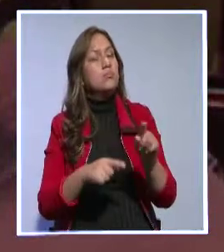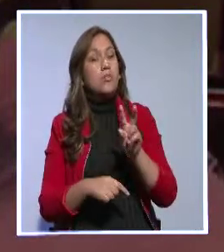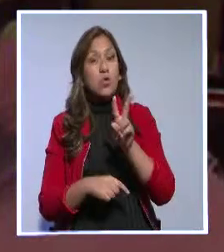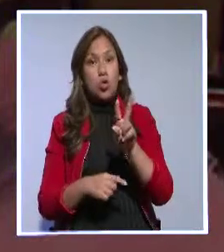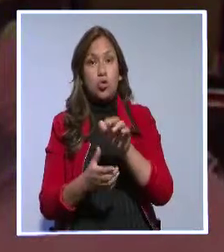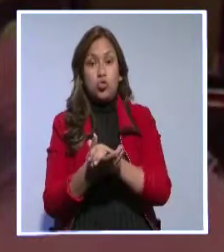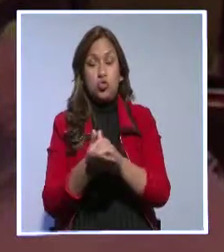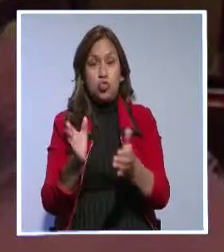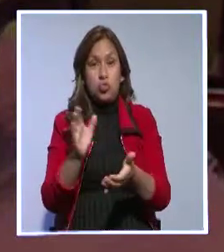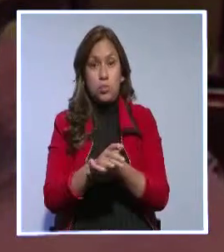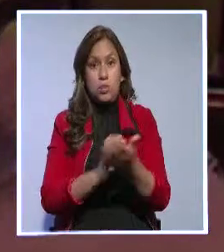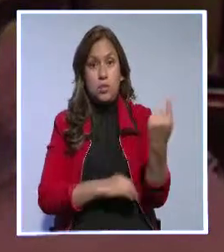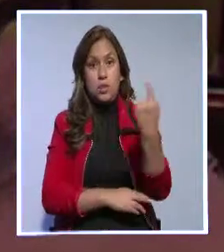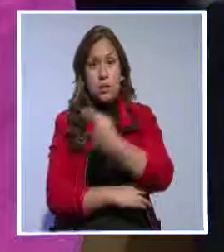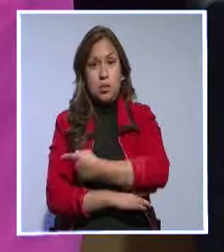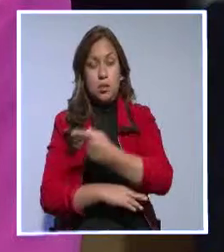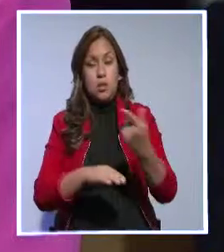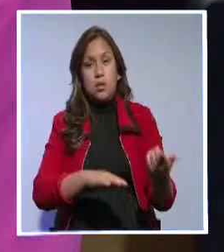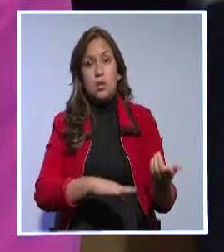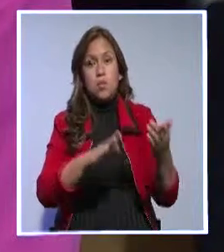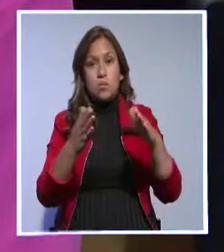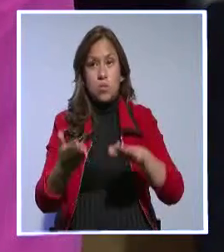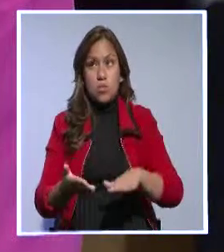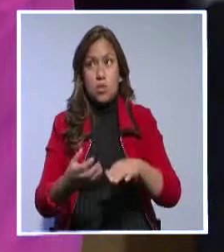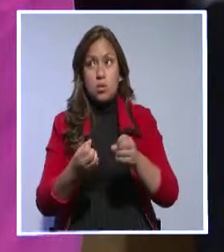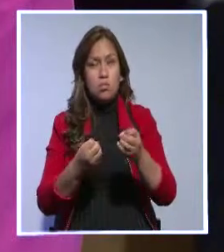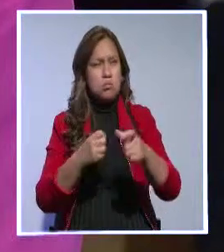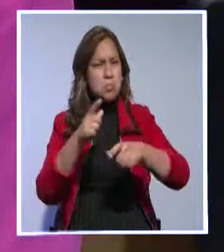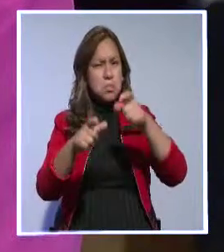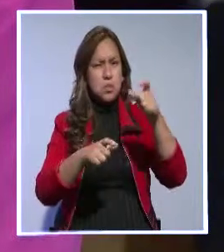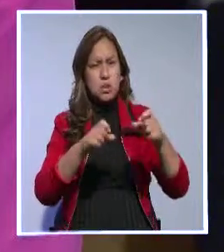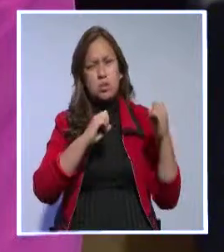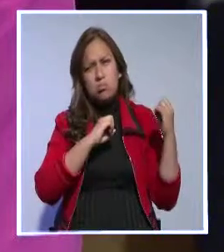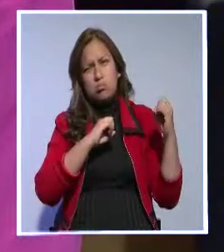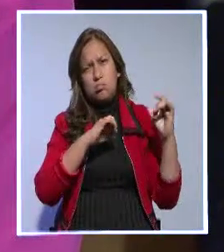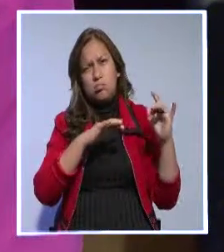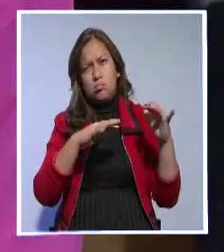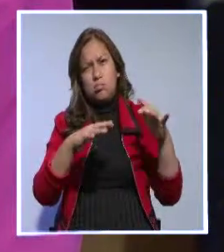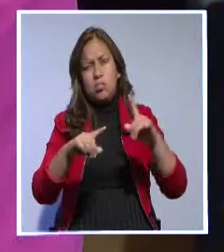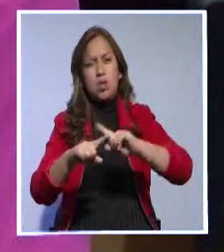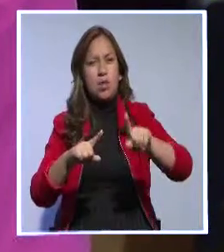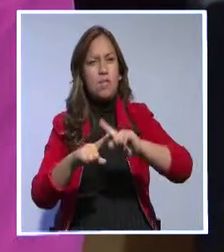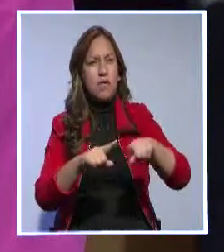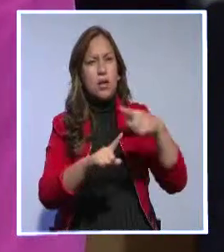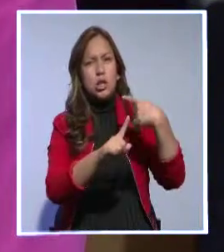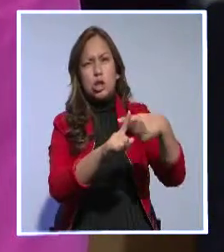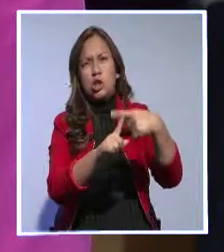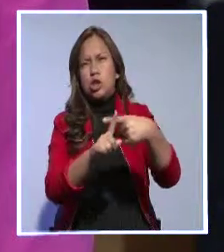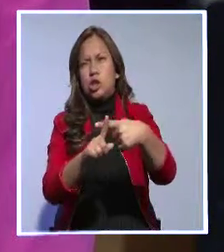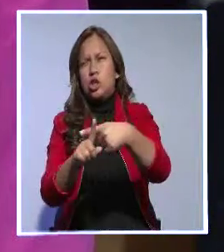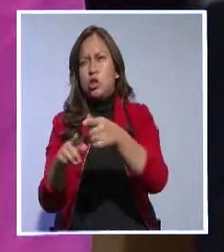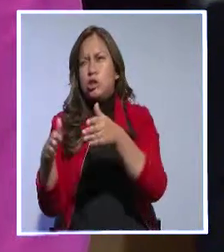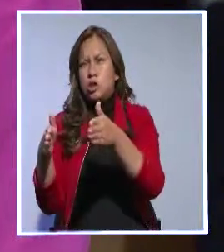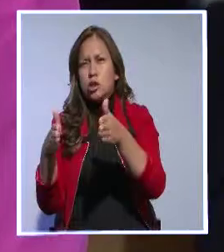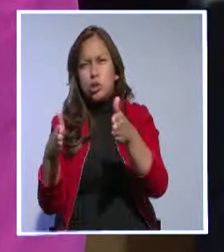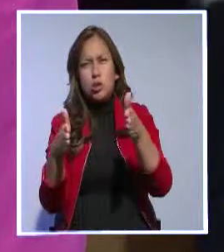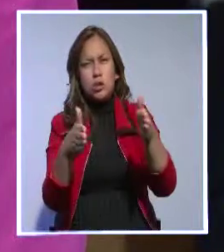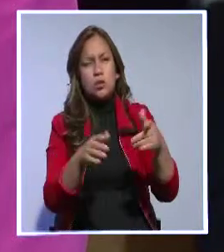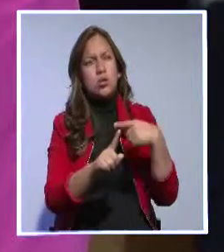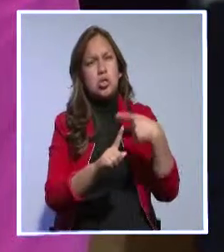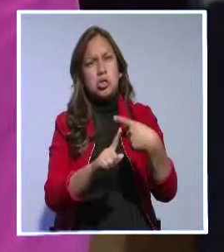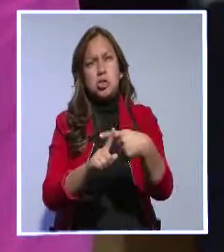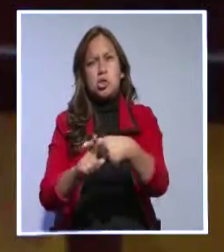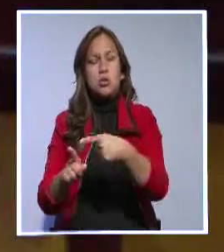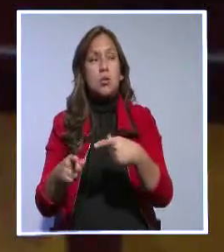día de los difuntos en donde vimos una gran afluencia de personas de los distintos cementerios de la ciudad en este caso como estuvo allí la